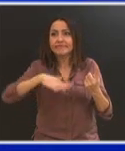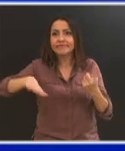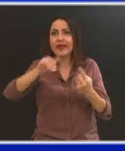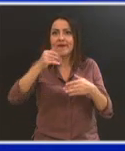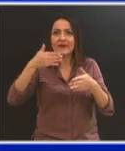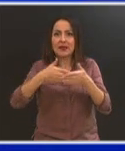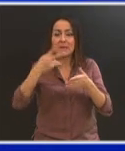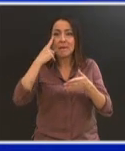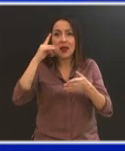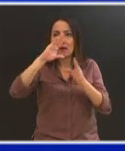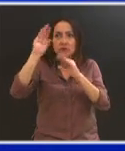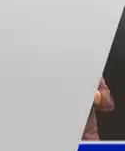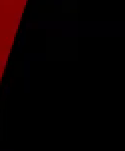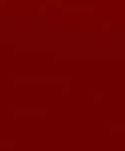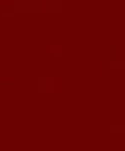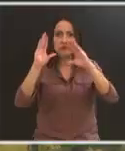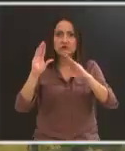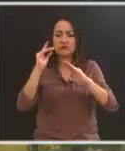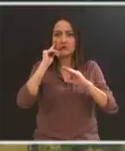una vigilia.